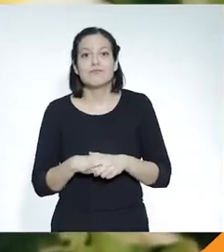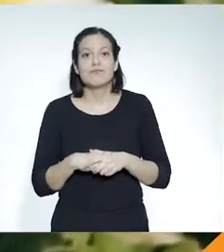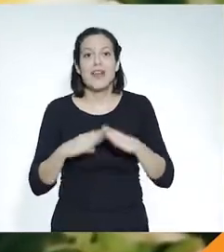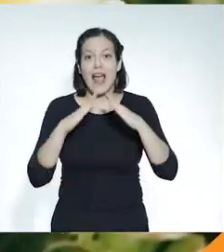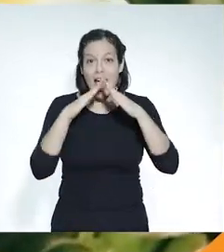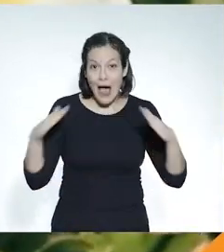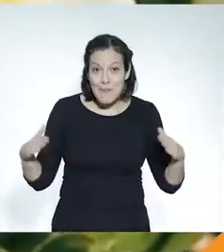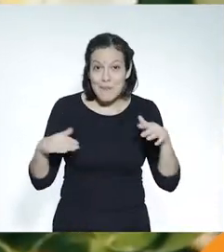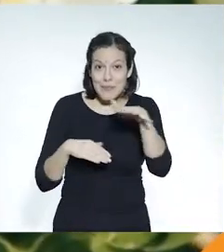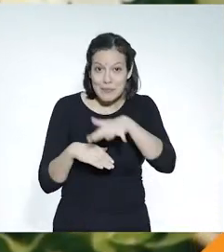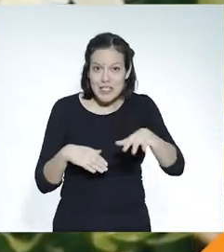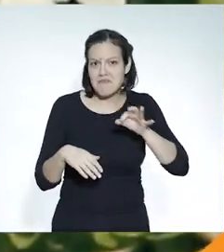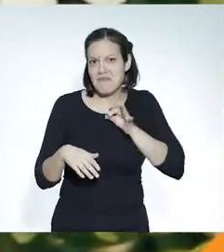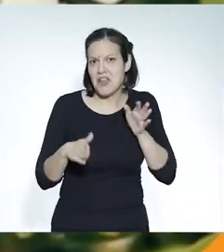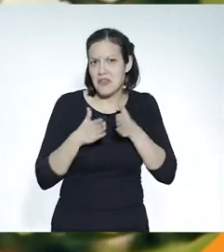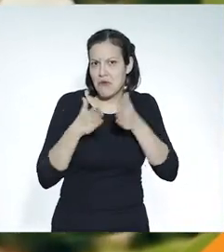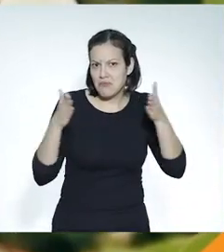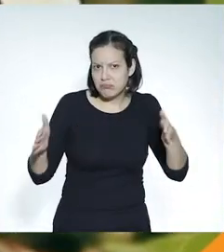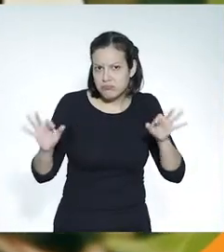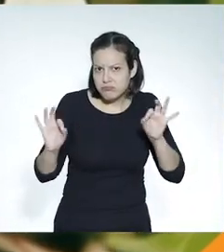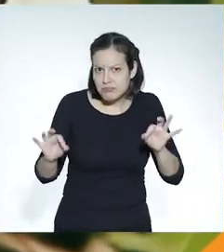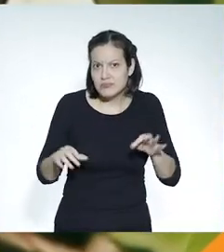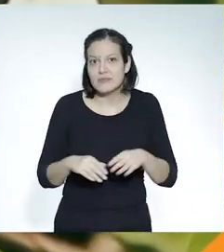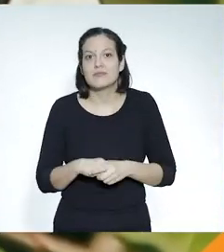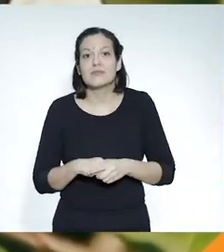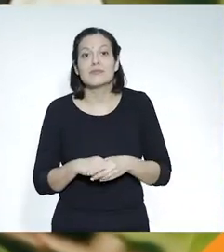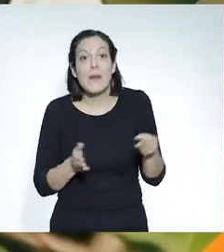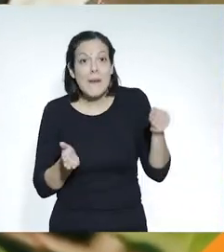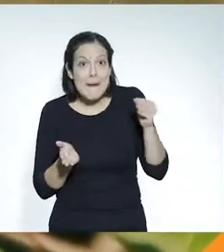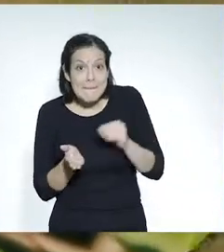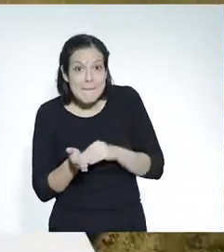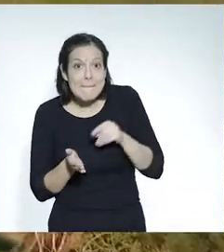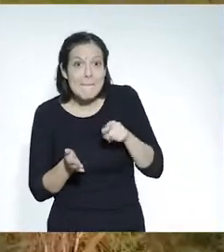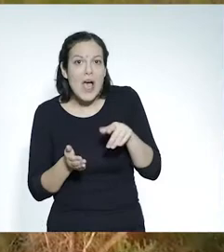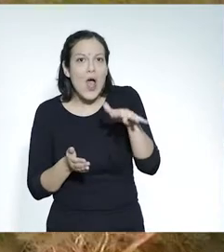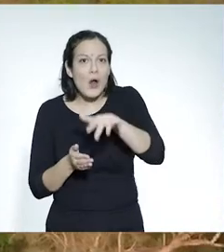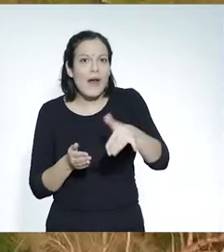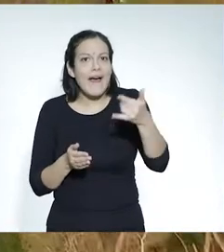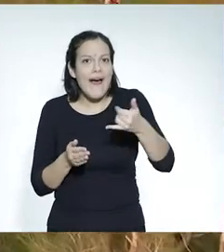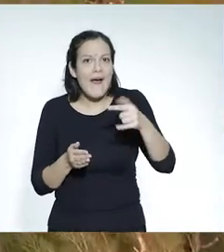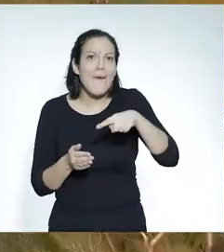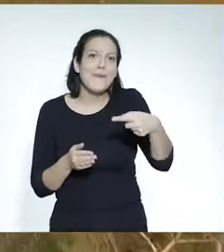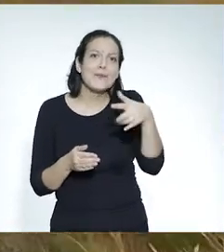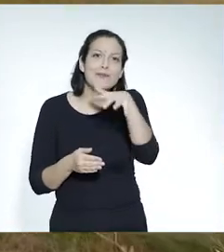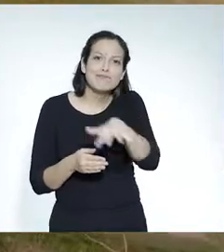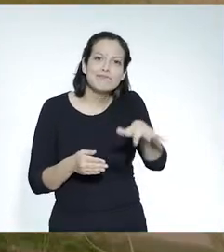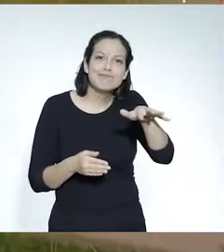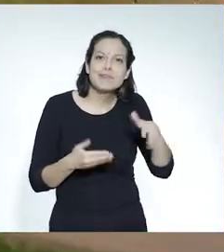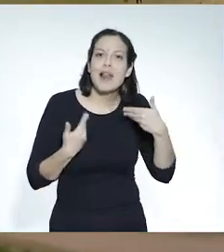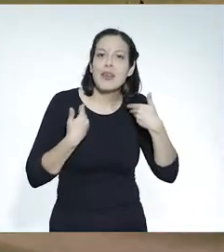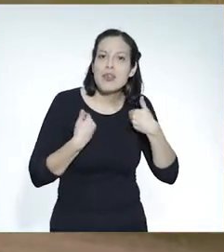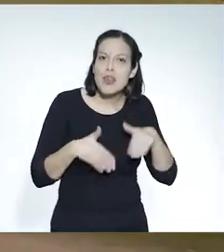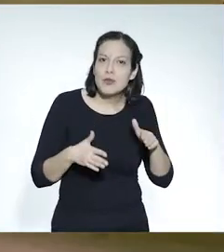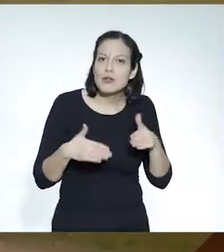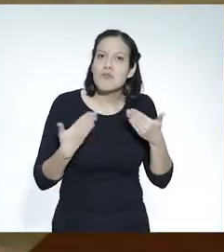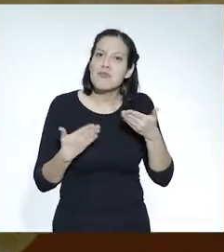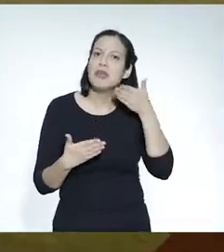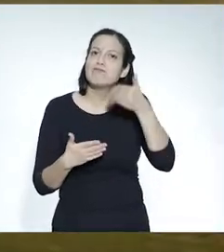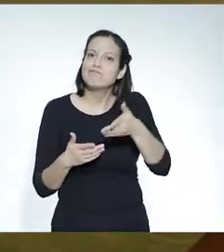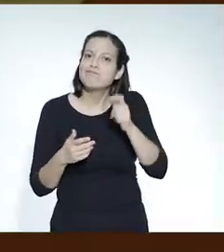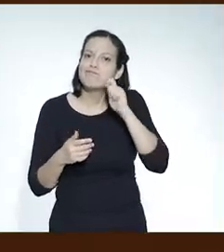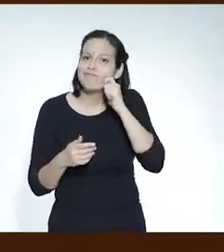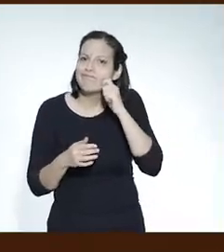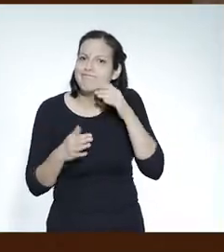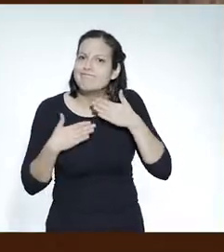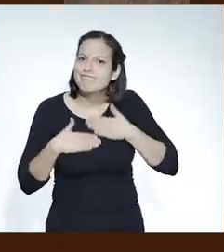en el predio durante todo el año. Además, el lugar cuenta con otros espacios naturales que pueden